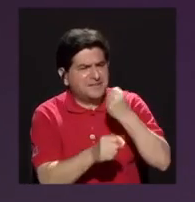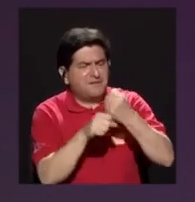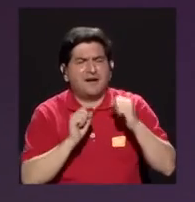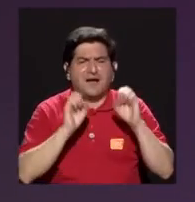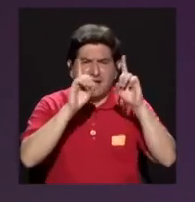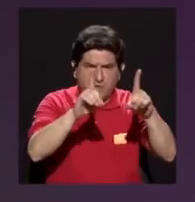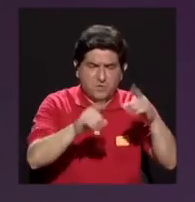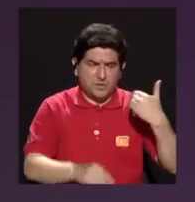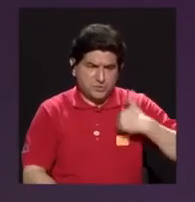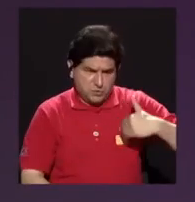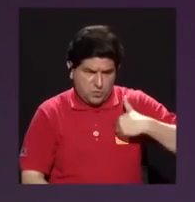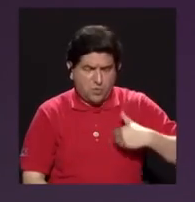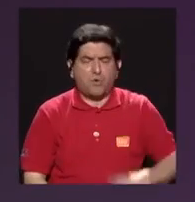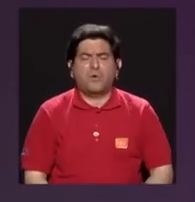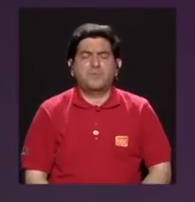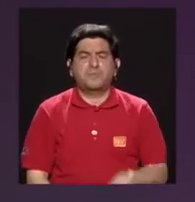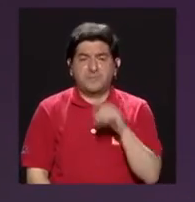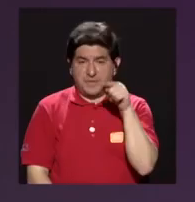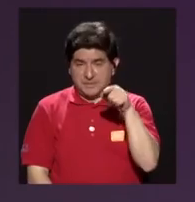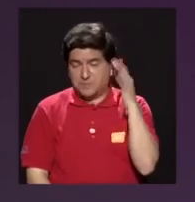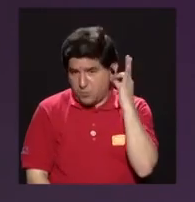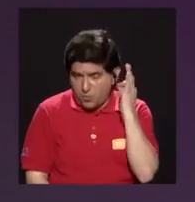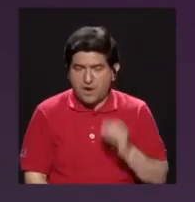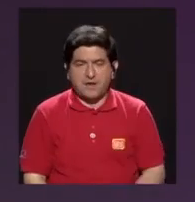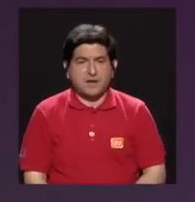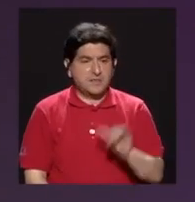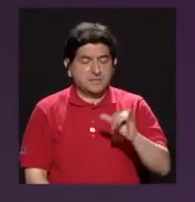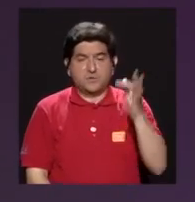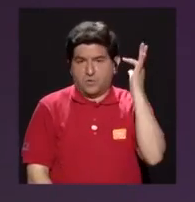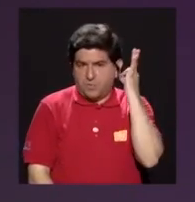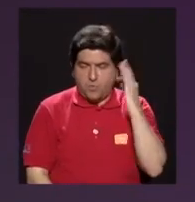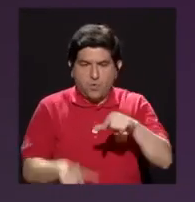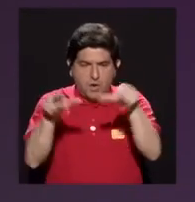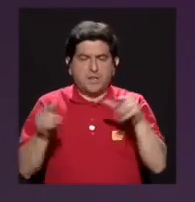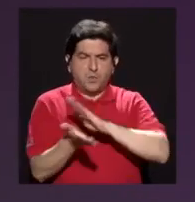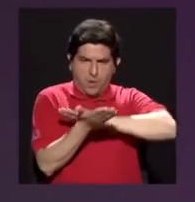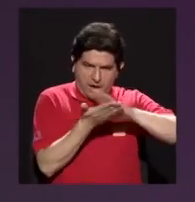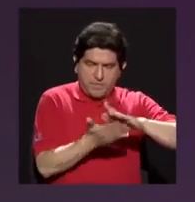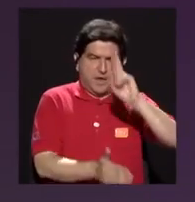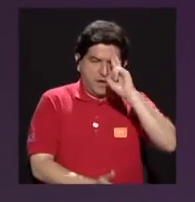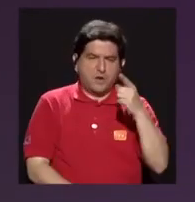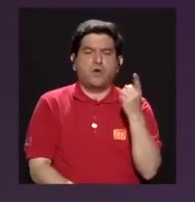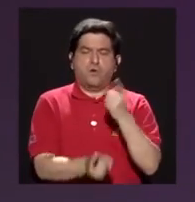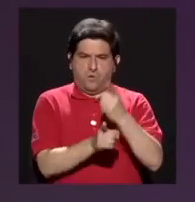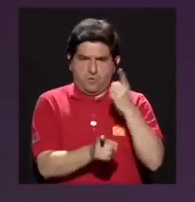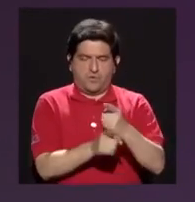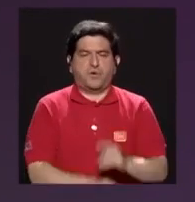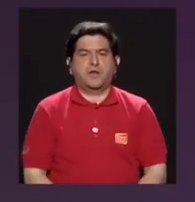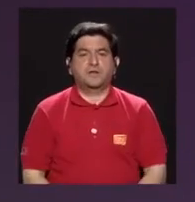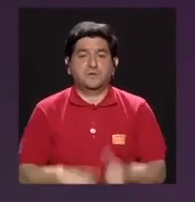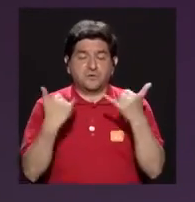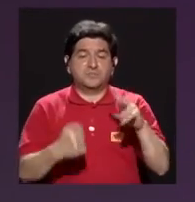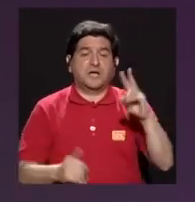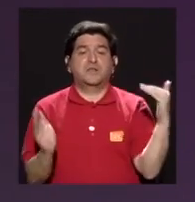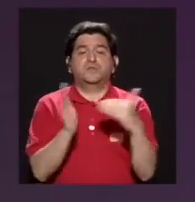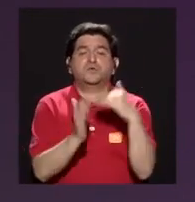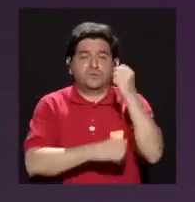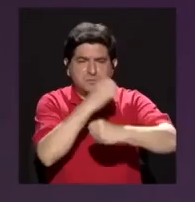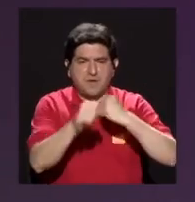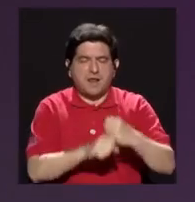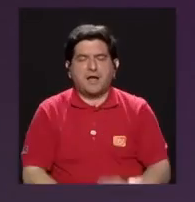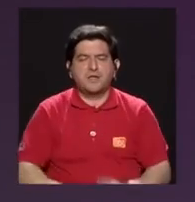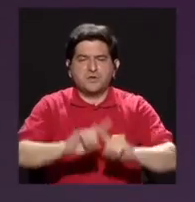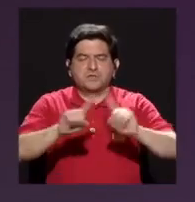tantos hombres para mujeres para llegar a las mujeres a tener el lugar de dignidad el respeto que merecemos con más de 2000 años de